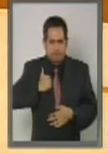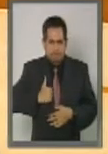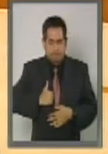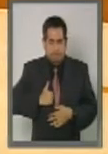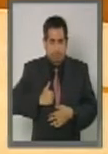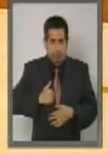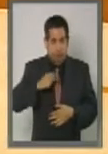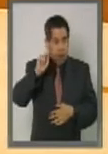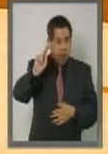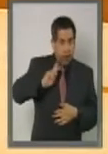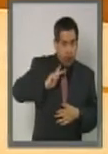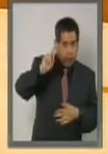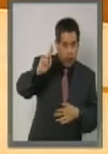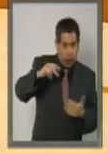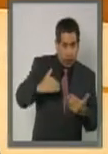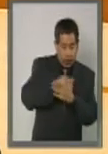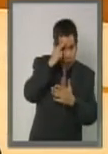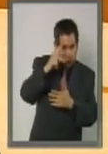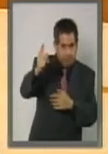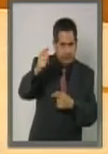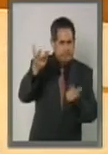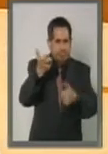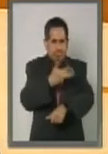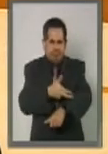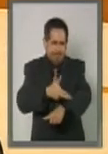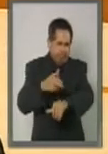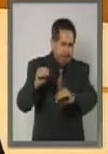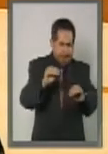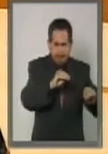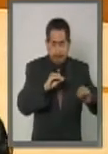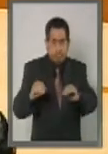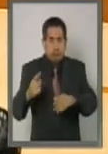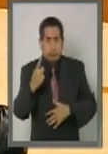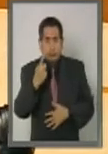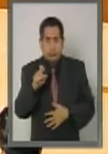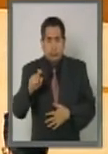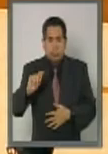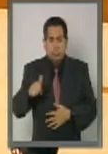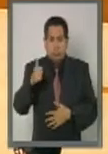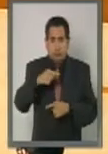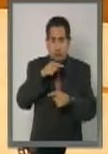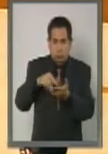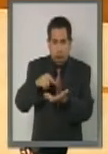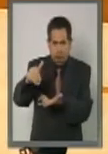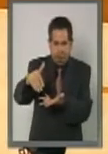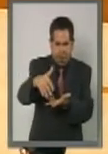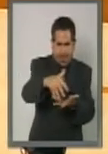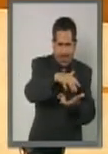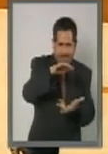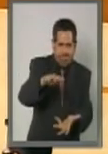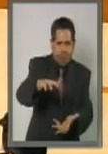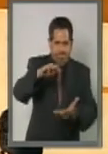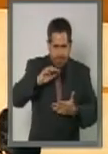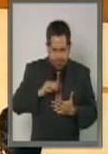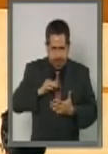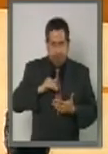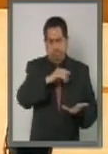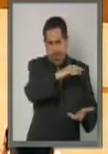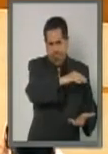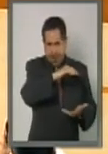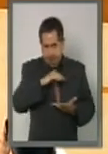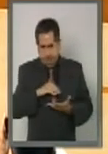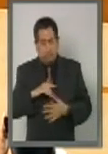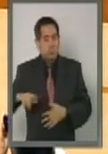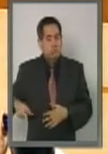organizaron de manera espontánea 176 centros de acopio. El gobierno mexicano facilitó el transporte